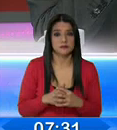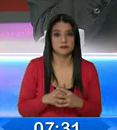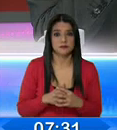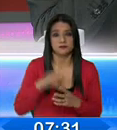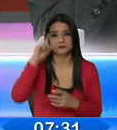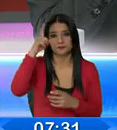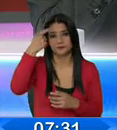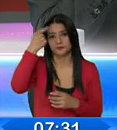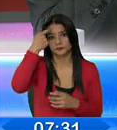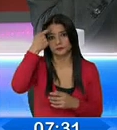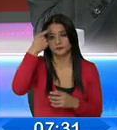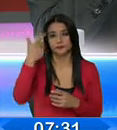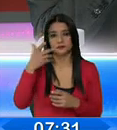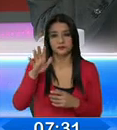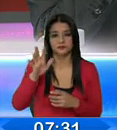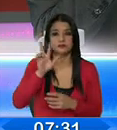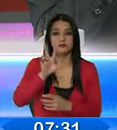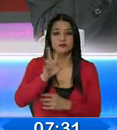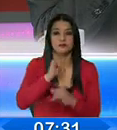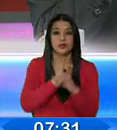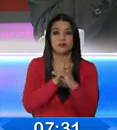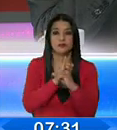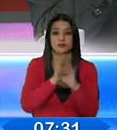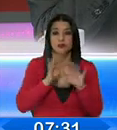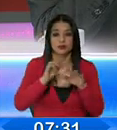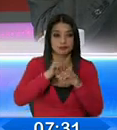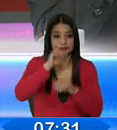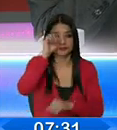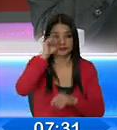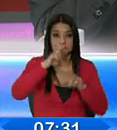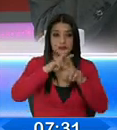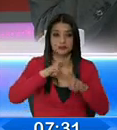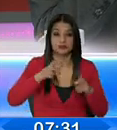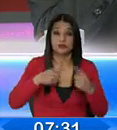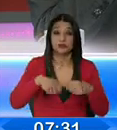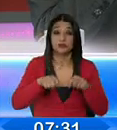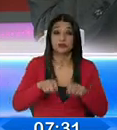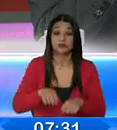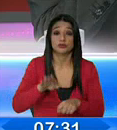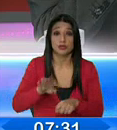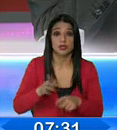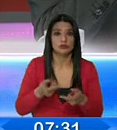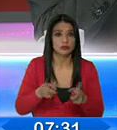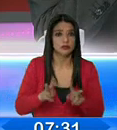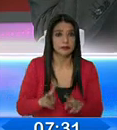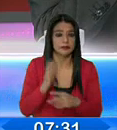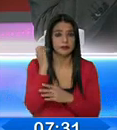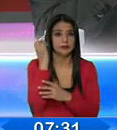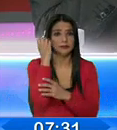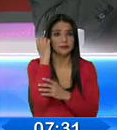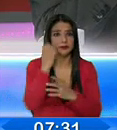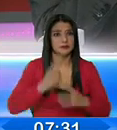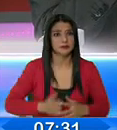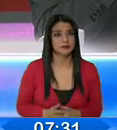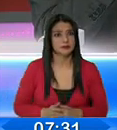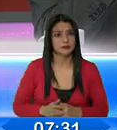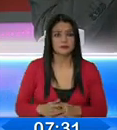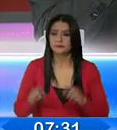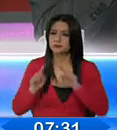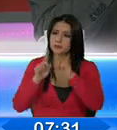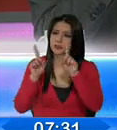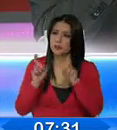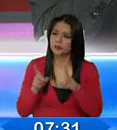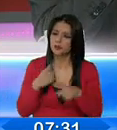hemos intervenido en 3 instituciones que han realizado contratos dentro de este contexto de la emergencia. Señor Contralor, yo me he